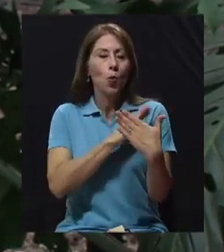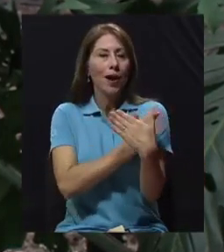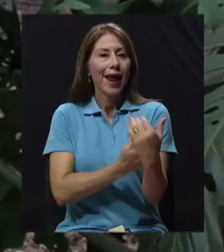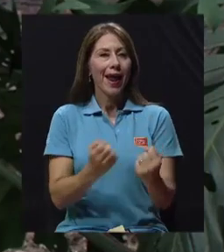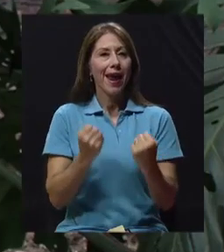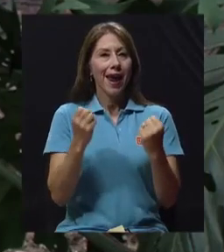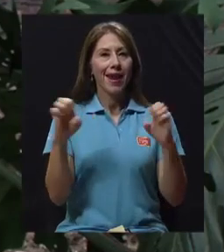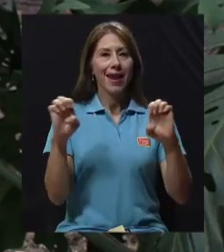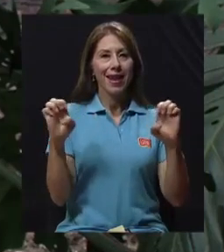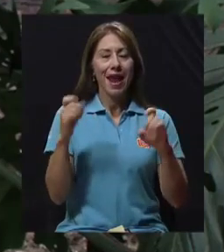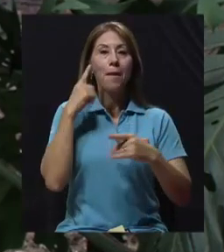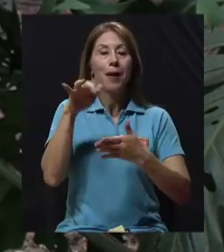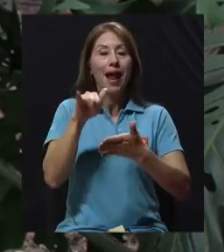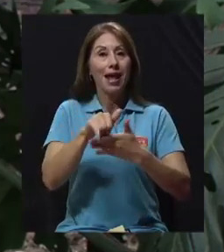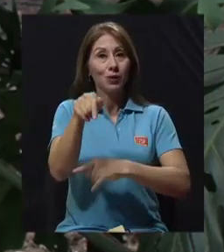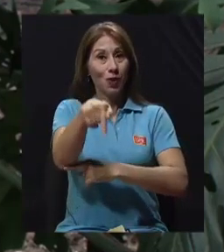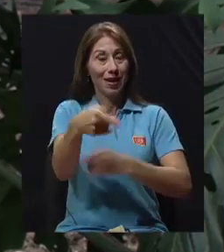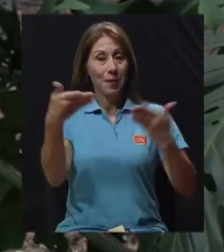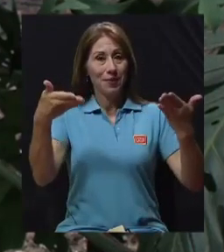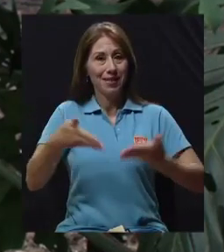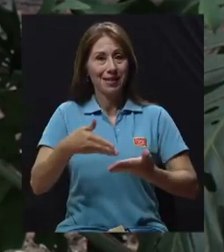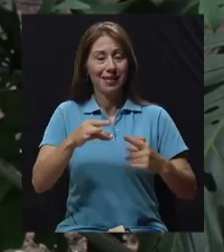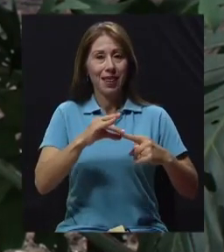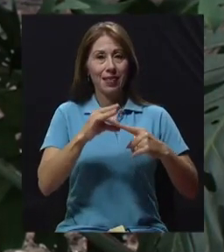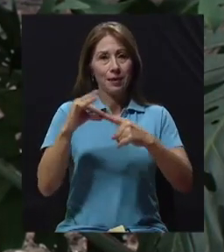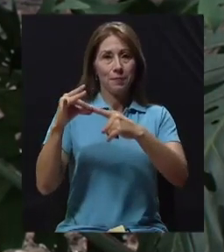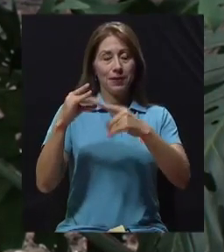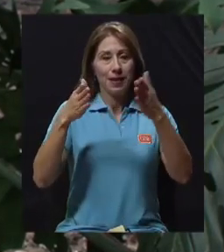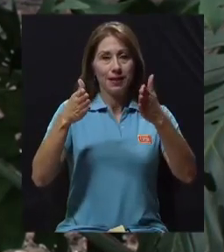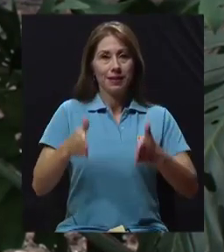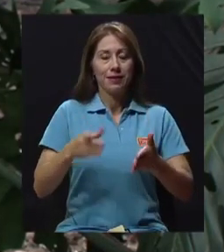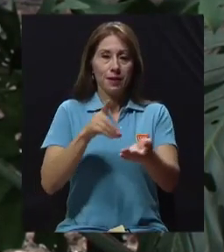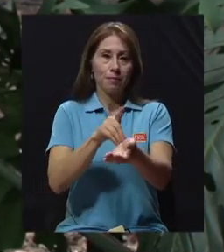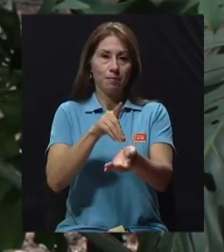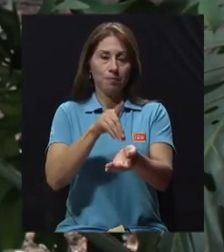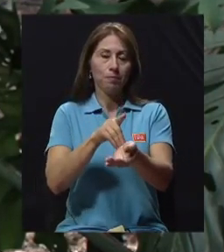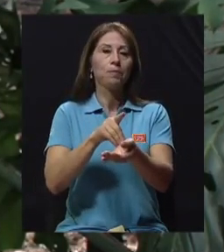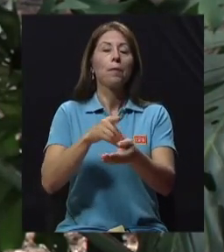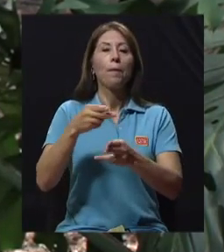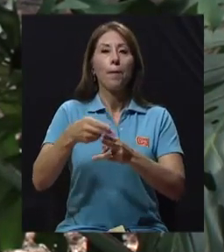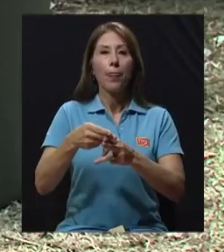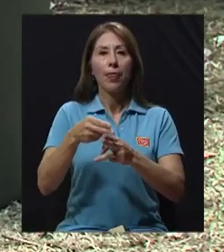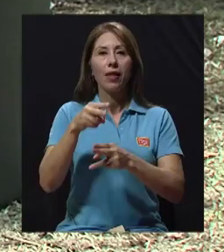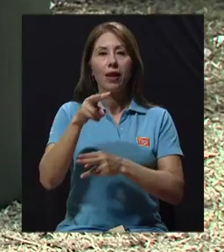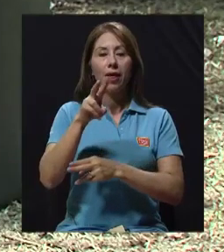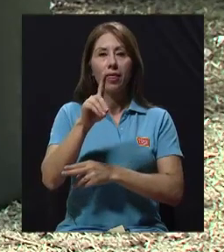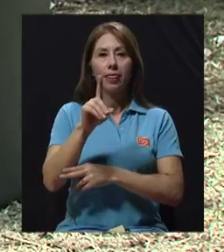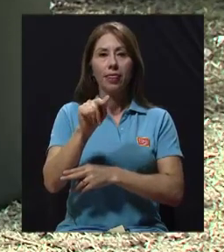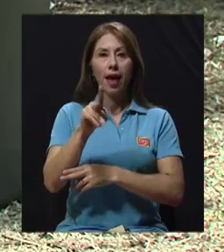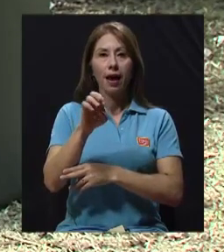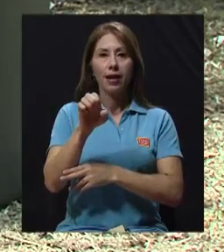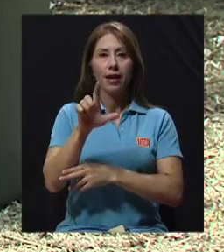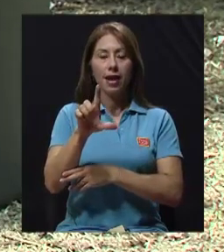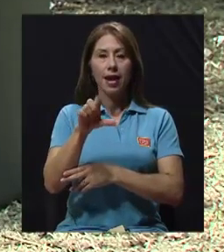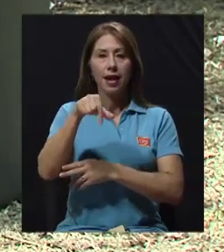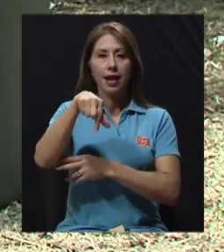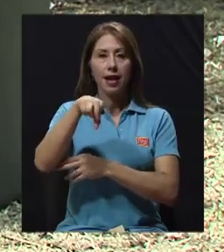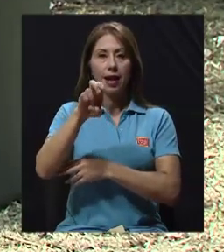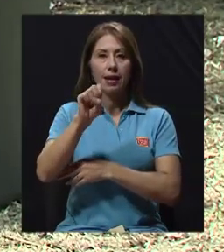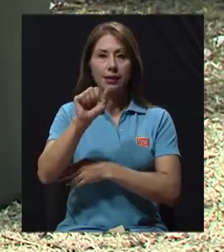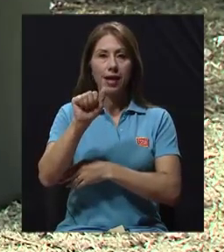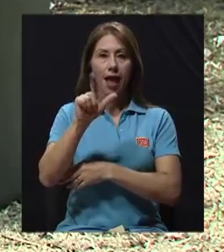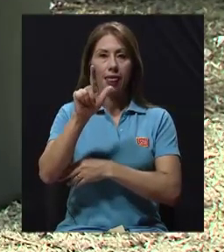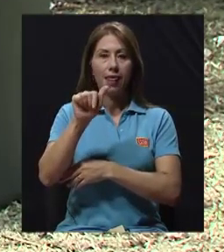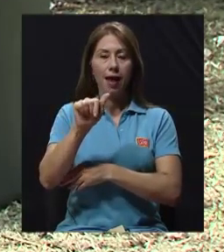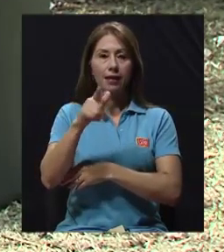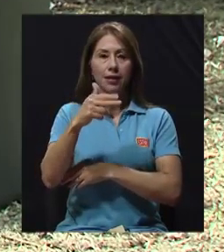muy buena energía. Y para ello contamos con la presencia del especialista que muy gentilmente nos acompaña. Se trata del doctor Daniel Quesada Chávez.